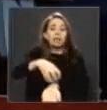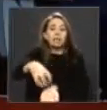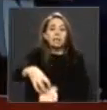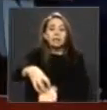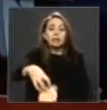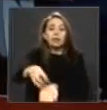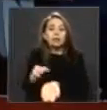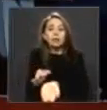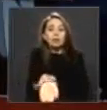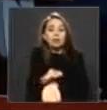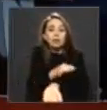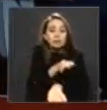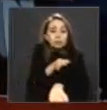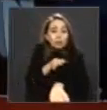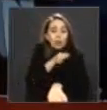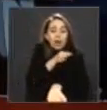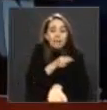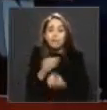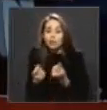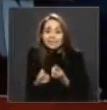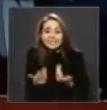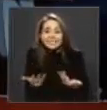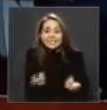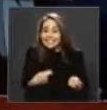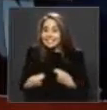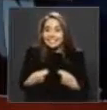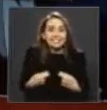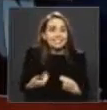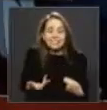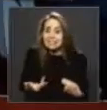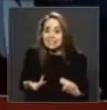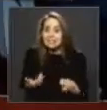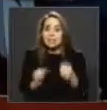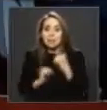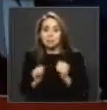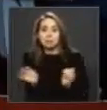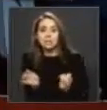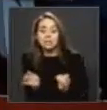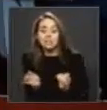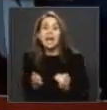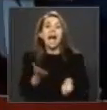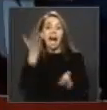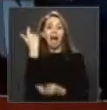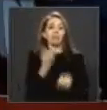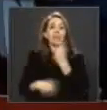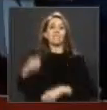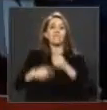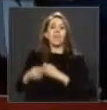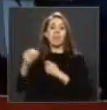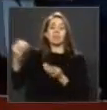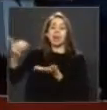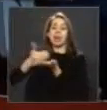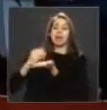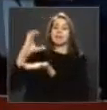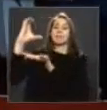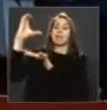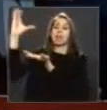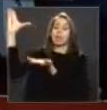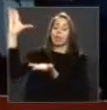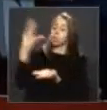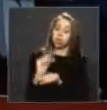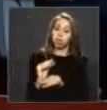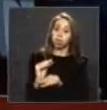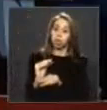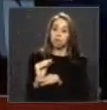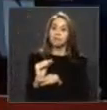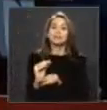pequeñas localidades que han visto disminuido sus ingresos de manera brutal, estamos hablando